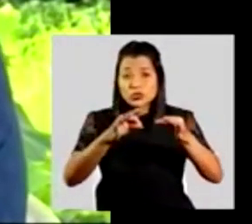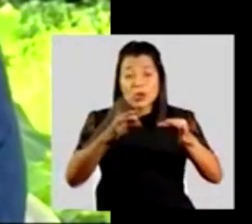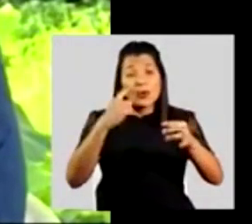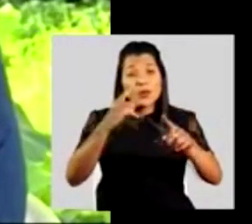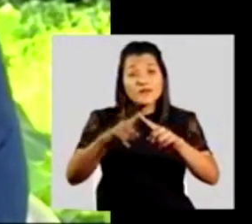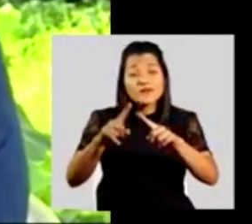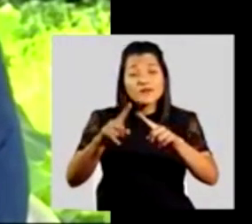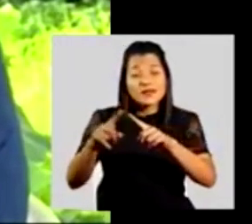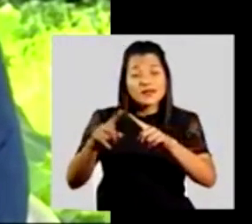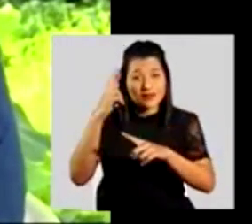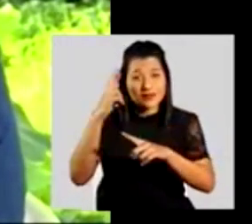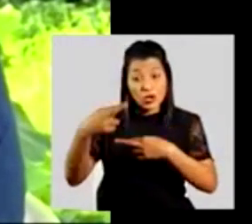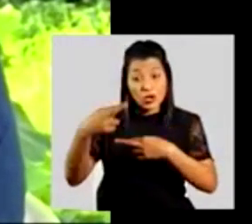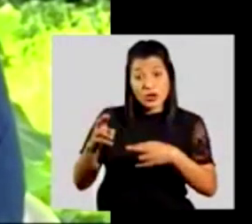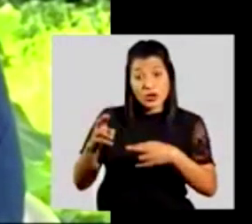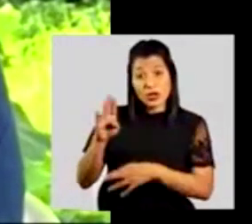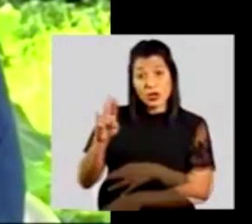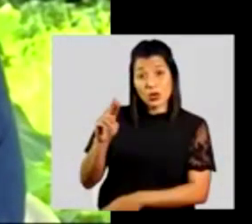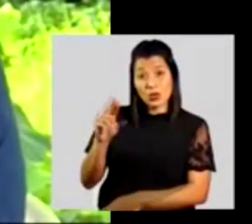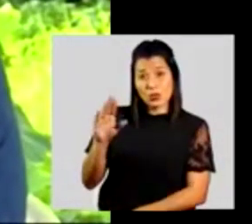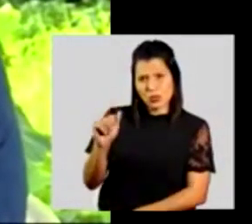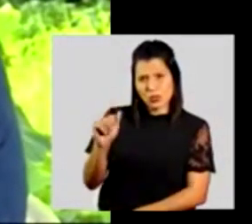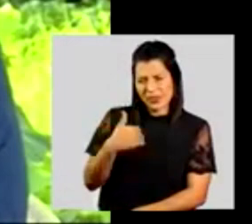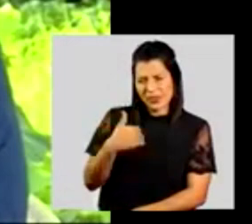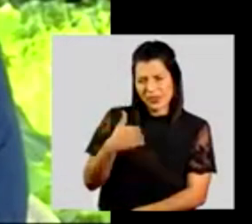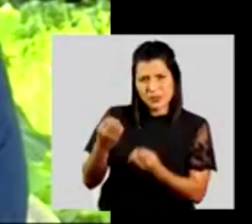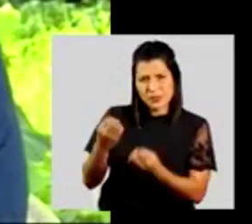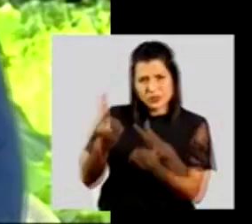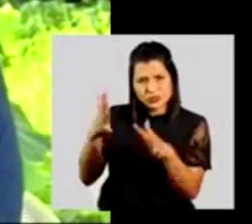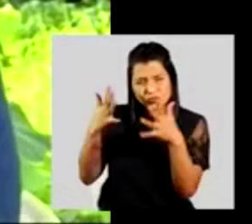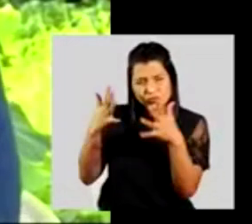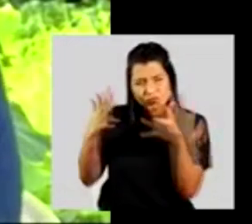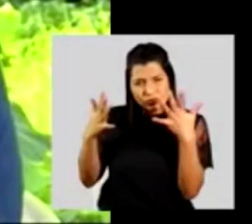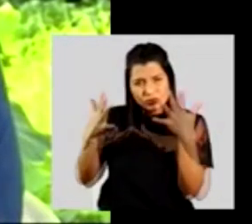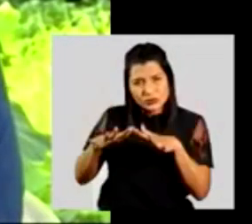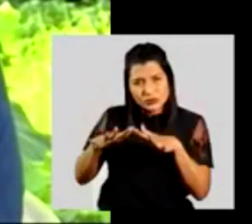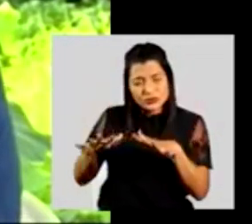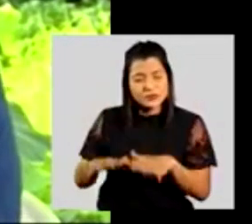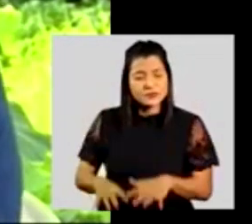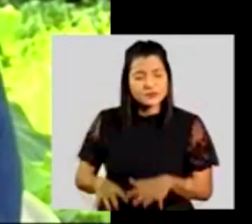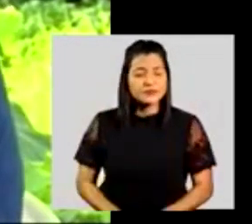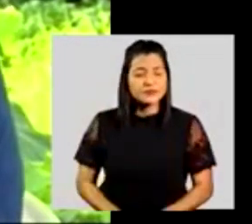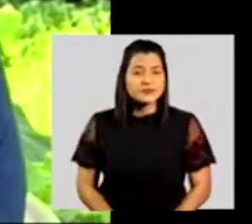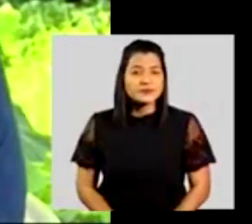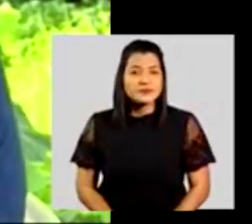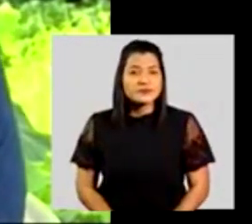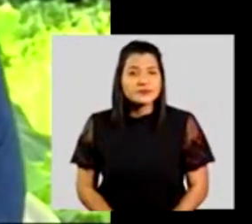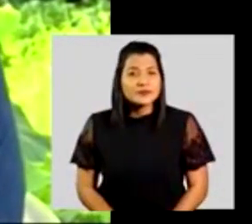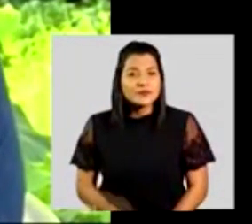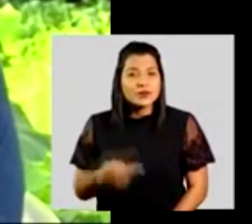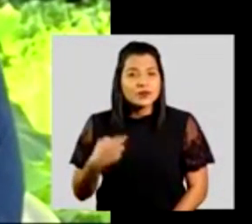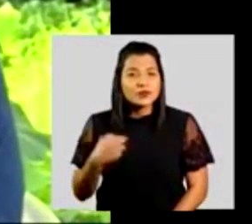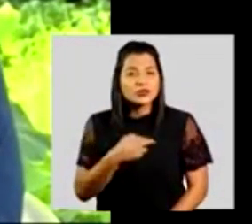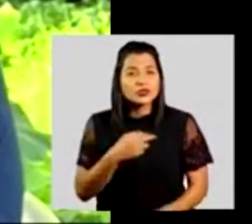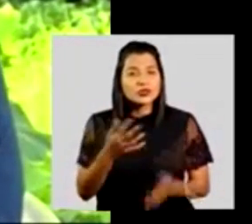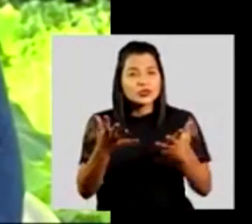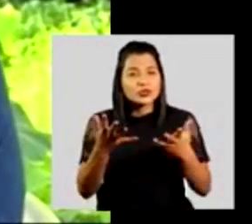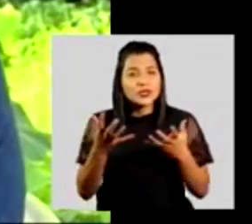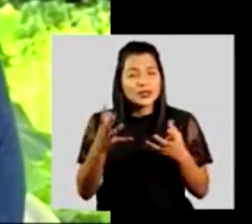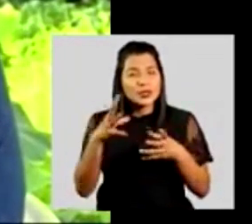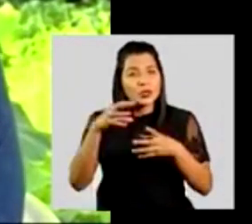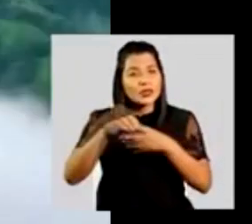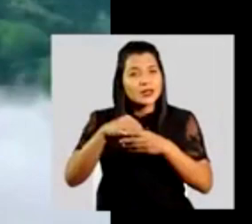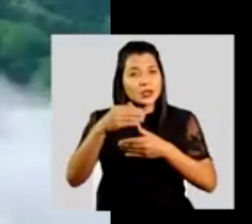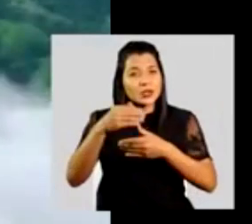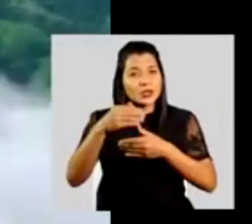región Brunca, con toda su riqueza cultural, y nosotros que pertenecemos al Cantón de Buenos Aires, queremos ser parte de estos procesos de desarrollo